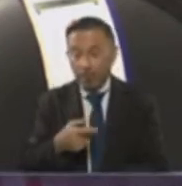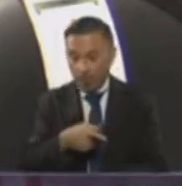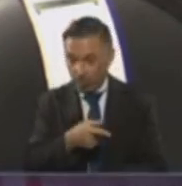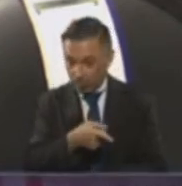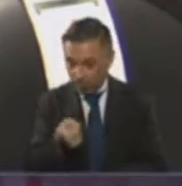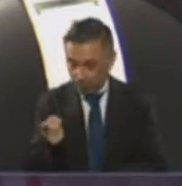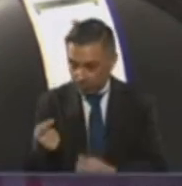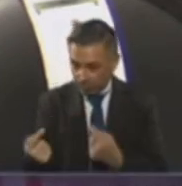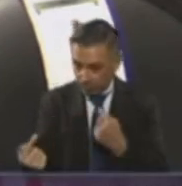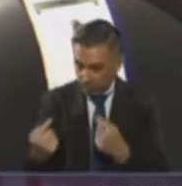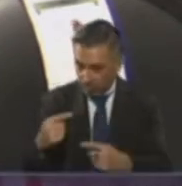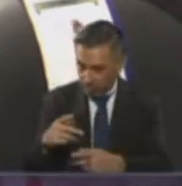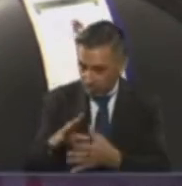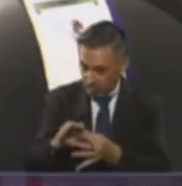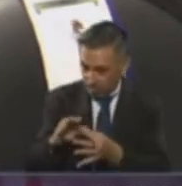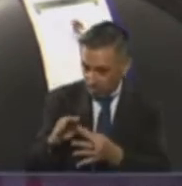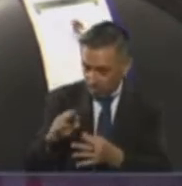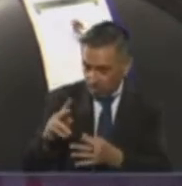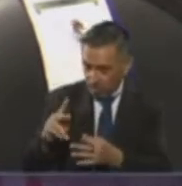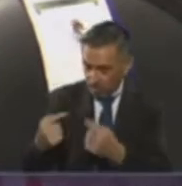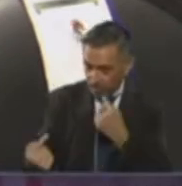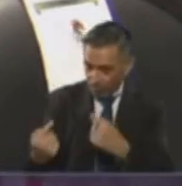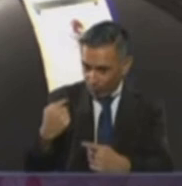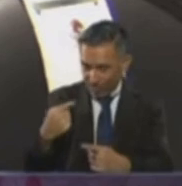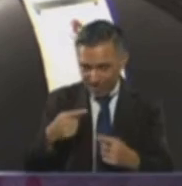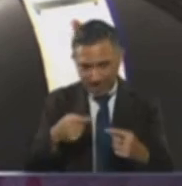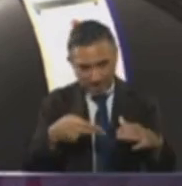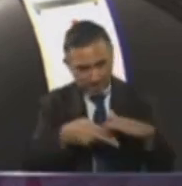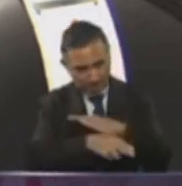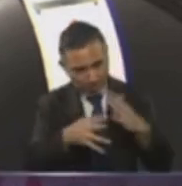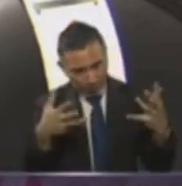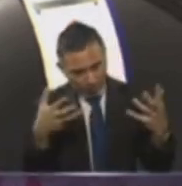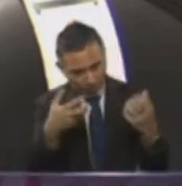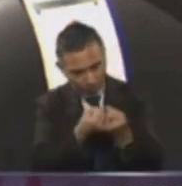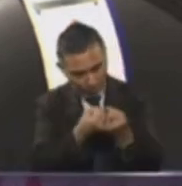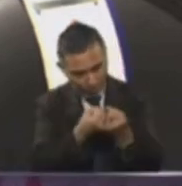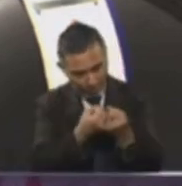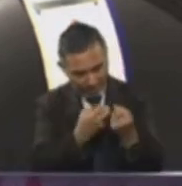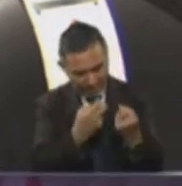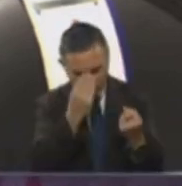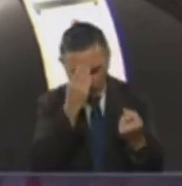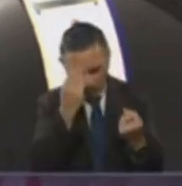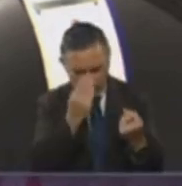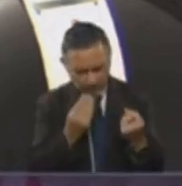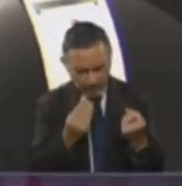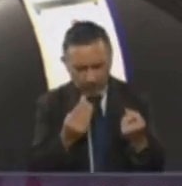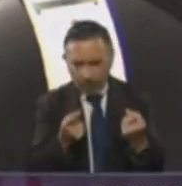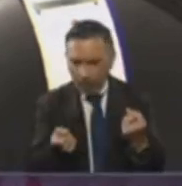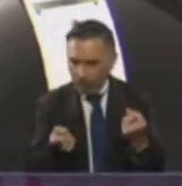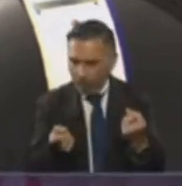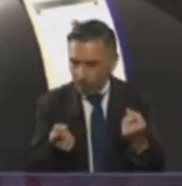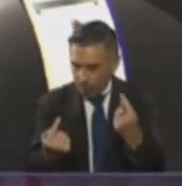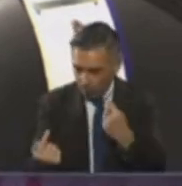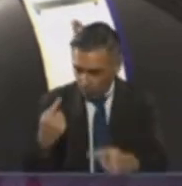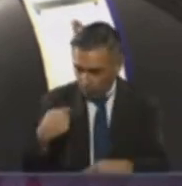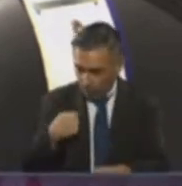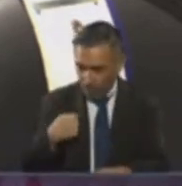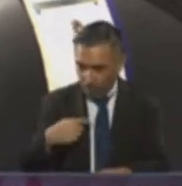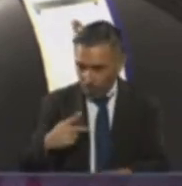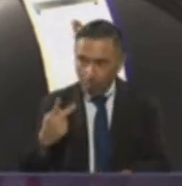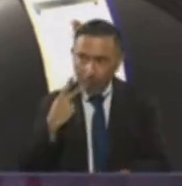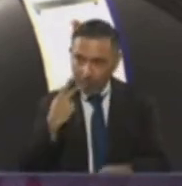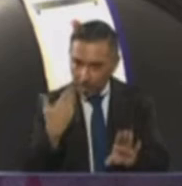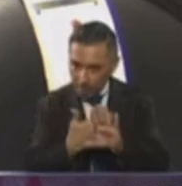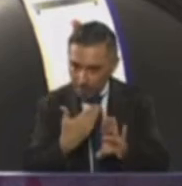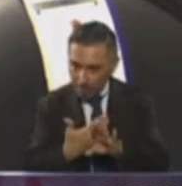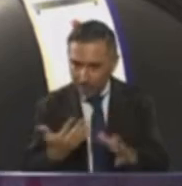política de este lamentable acontecimiento, también es muy lamentable la